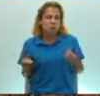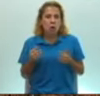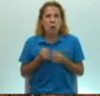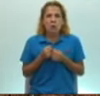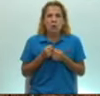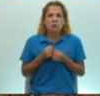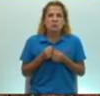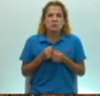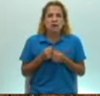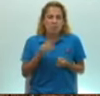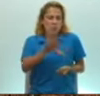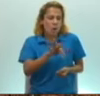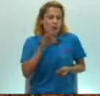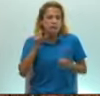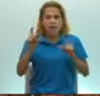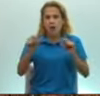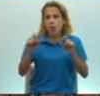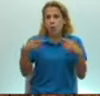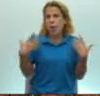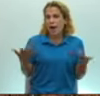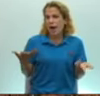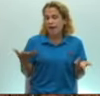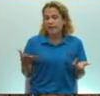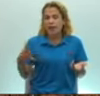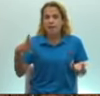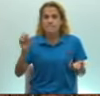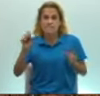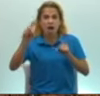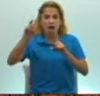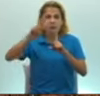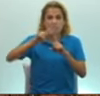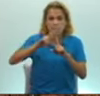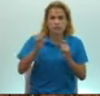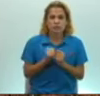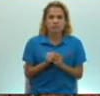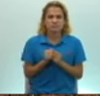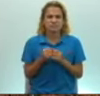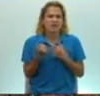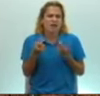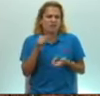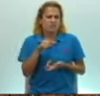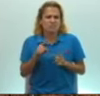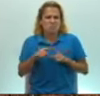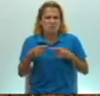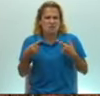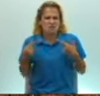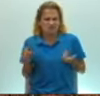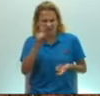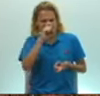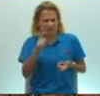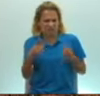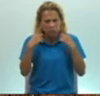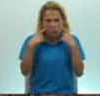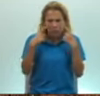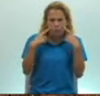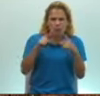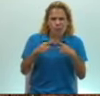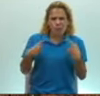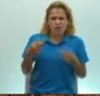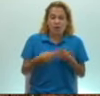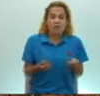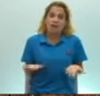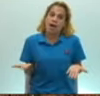pues llora en un momento determinado, o asume las cosas cuando le quitan un juguete o le quitan el televisor de alguna manera, y usted dice, ay, pero qué inmaduro